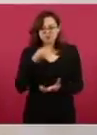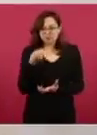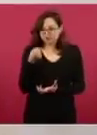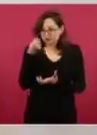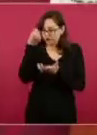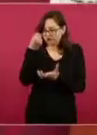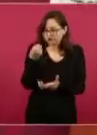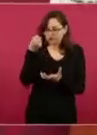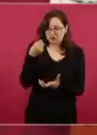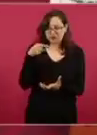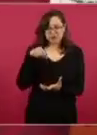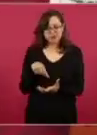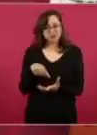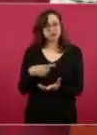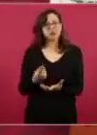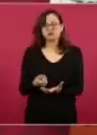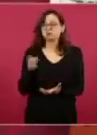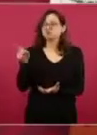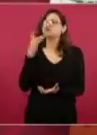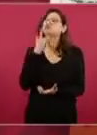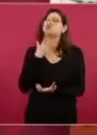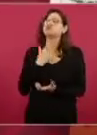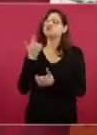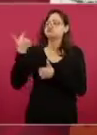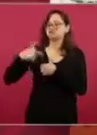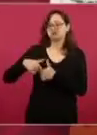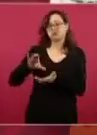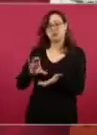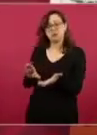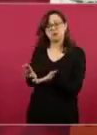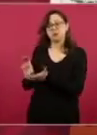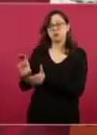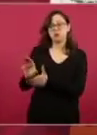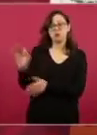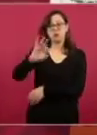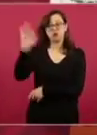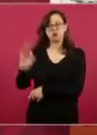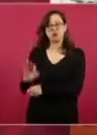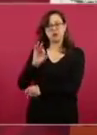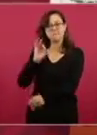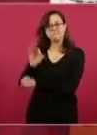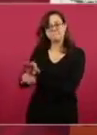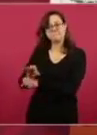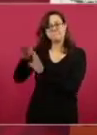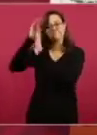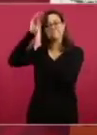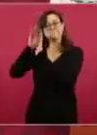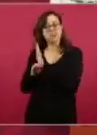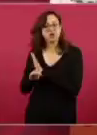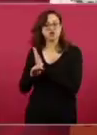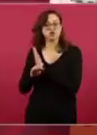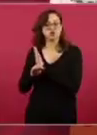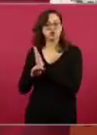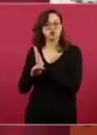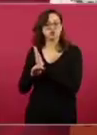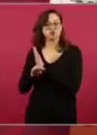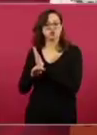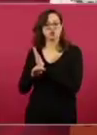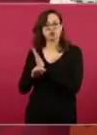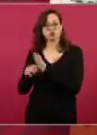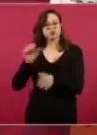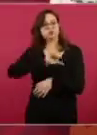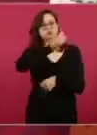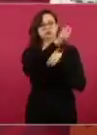financiar el subsidio para que la gasolina en México valga menos que en